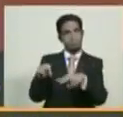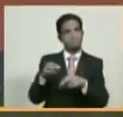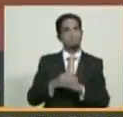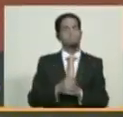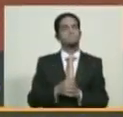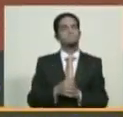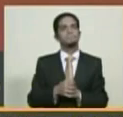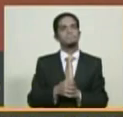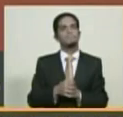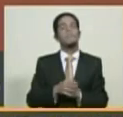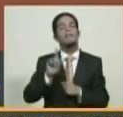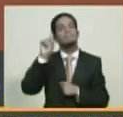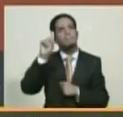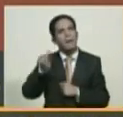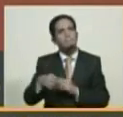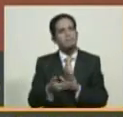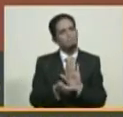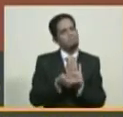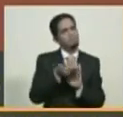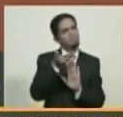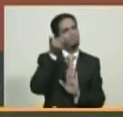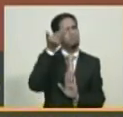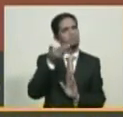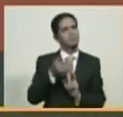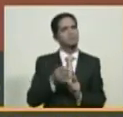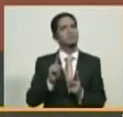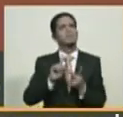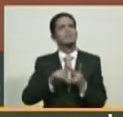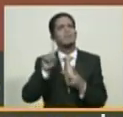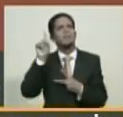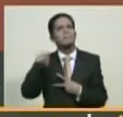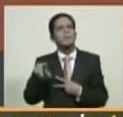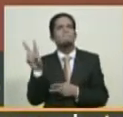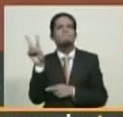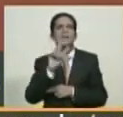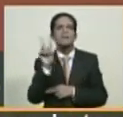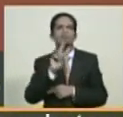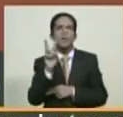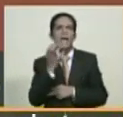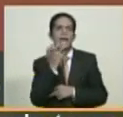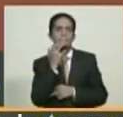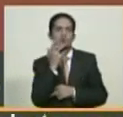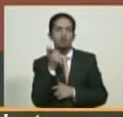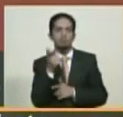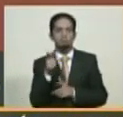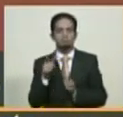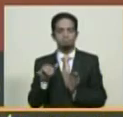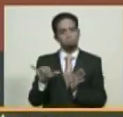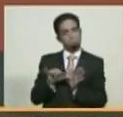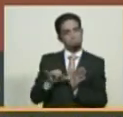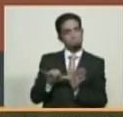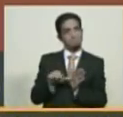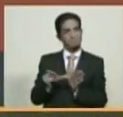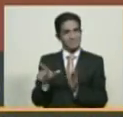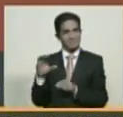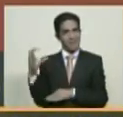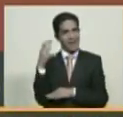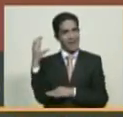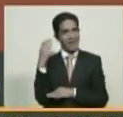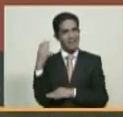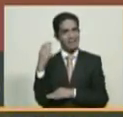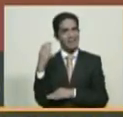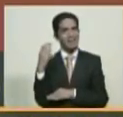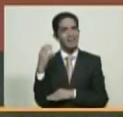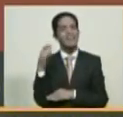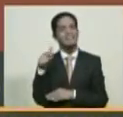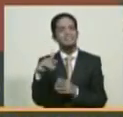solamente ha aumentado el número de desplazados internos, sino que Venezuela, siendo uno de los primeros países receptores de migraciones